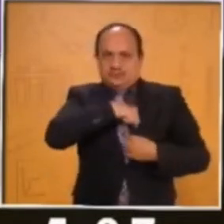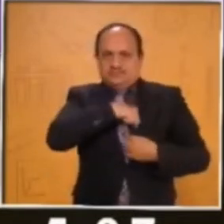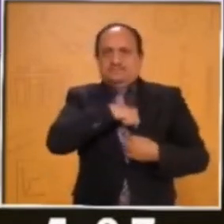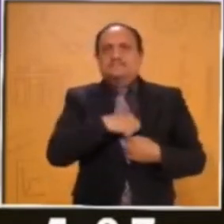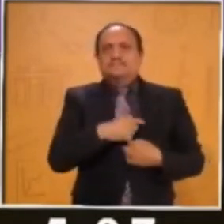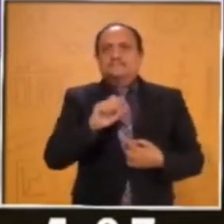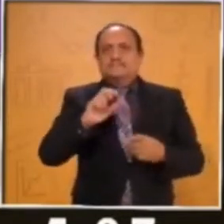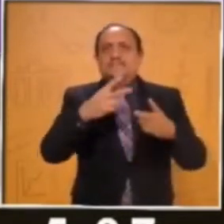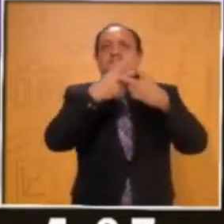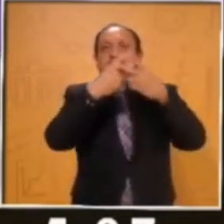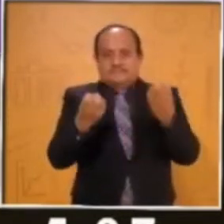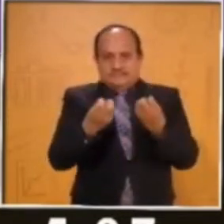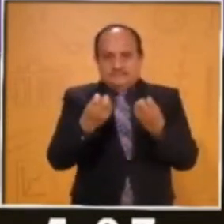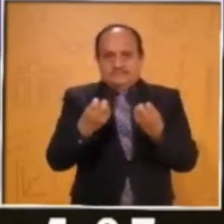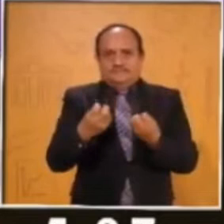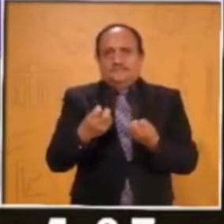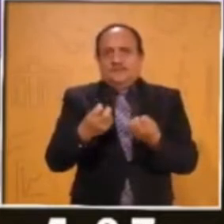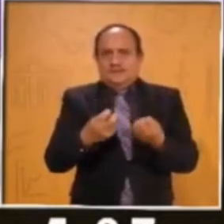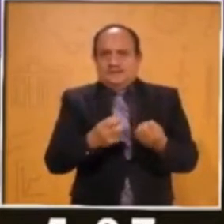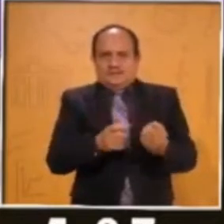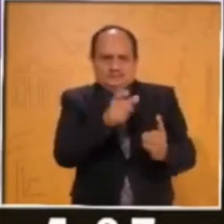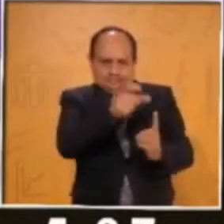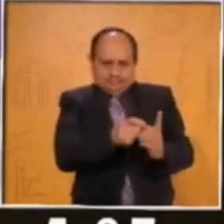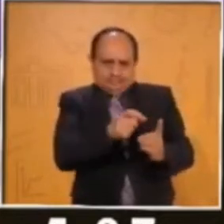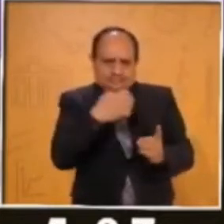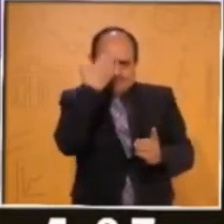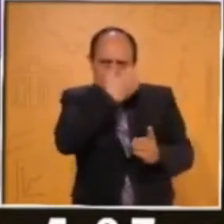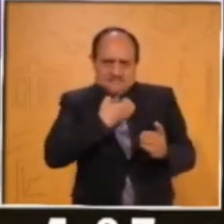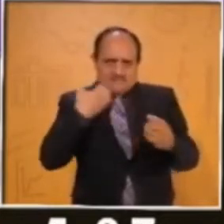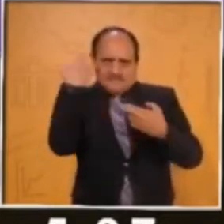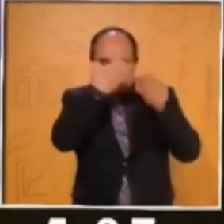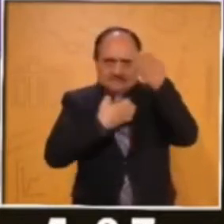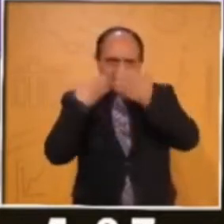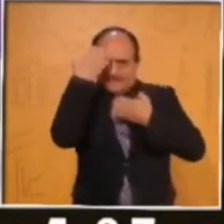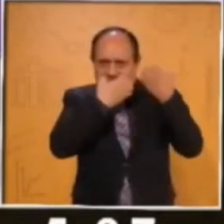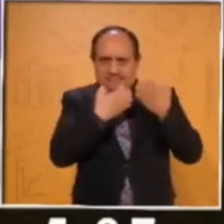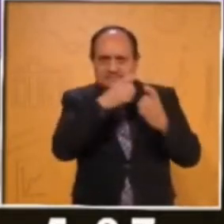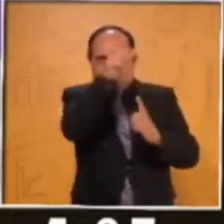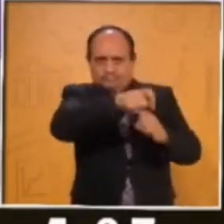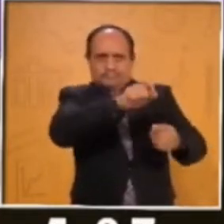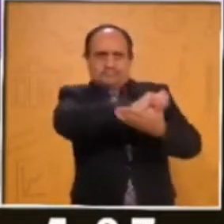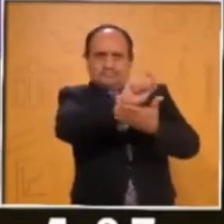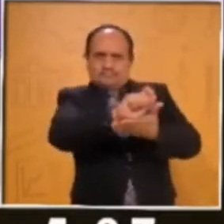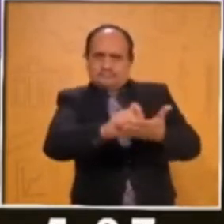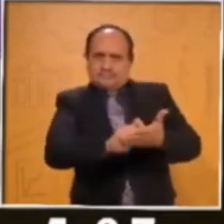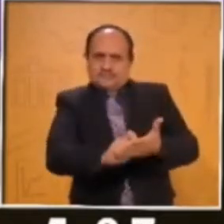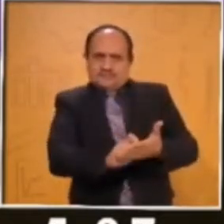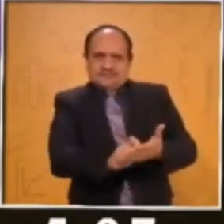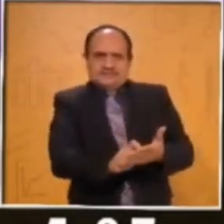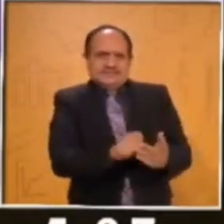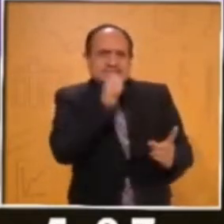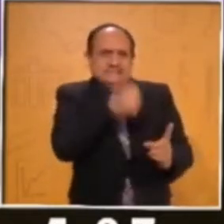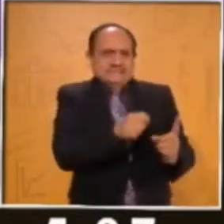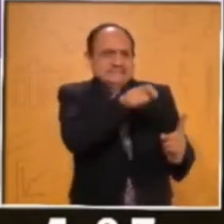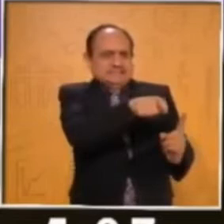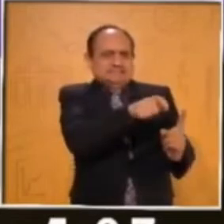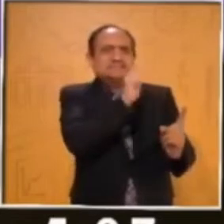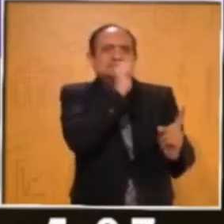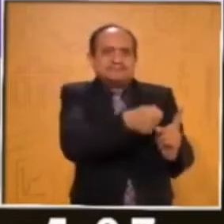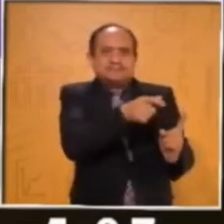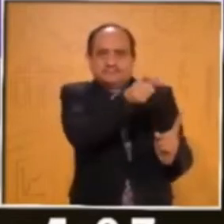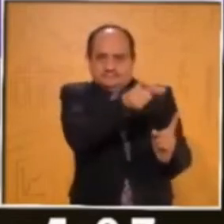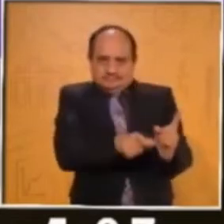adjetivo. Estamos evaluándolo, estamos calificándolo, estamos describiendo, estamos